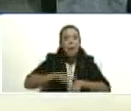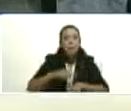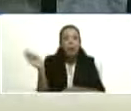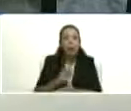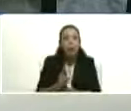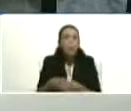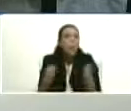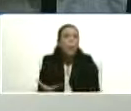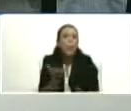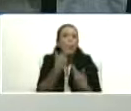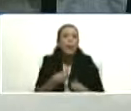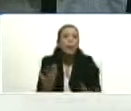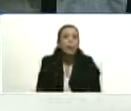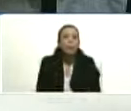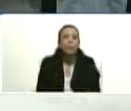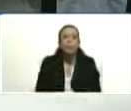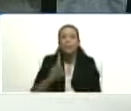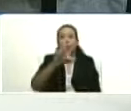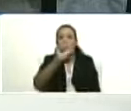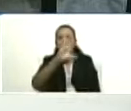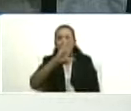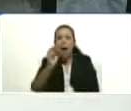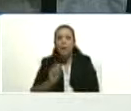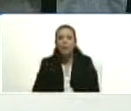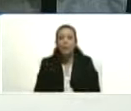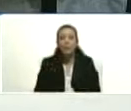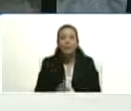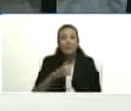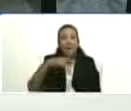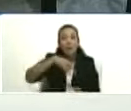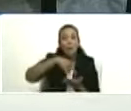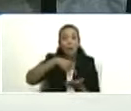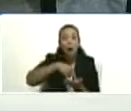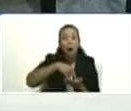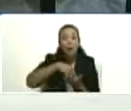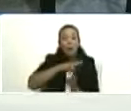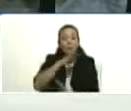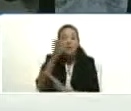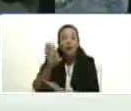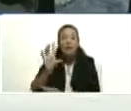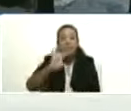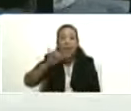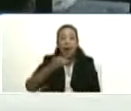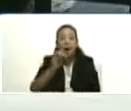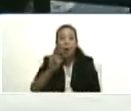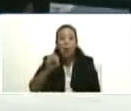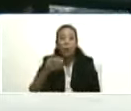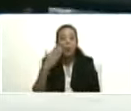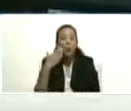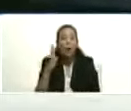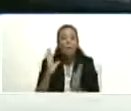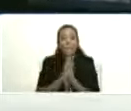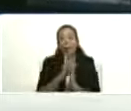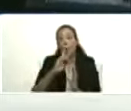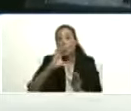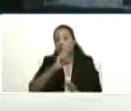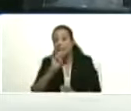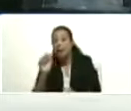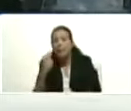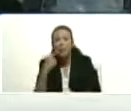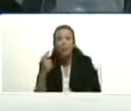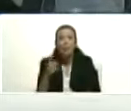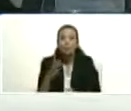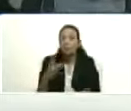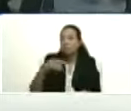ver, pues. La cava desde Guacara, de Guacara al Cajón, de Cajón al Palo Santo. No hay